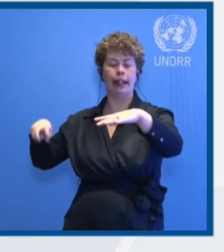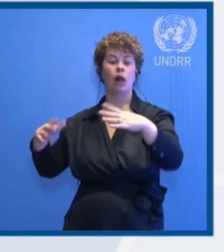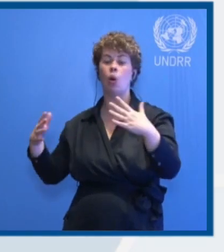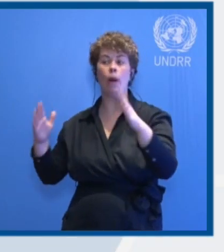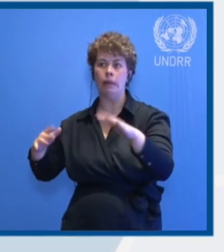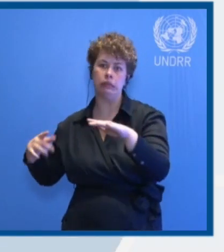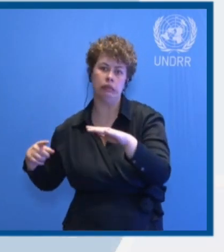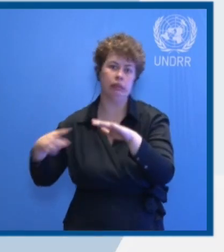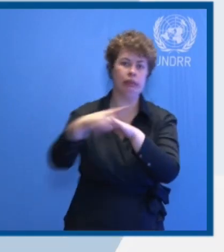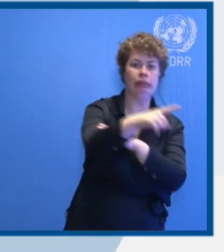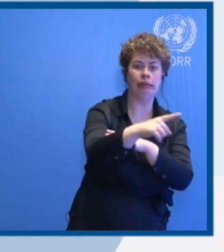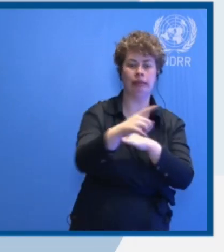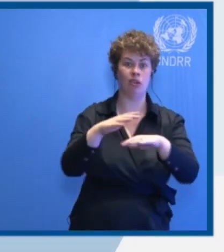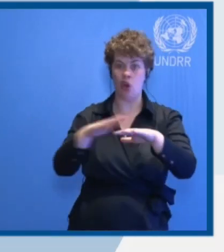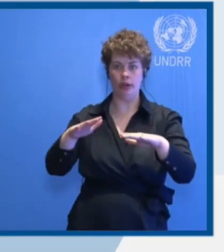Carolina.